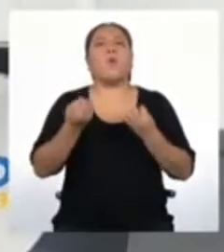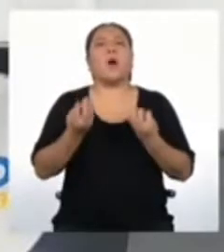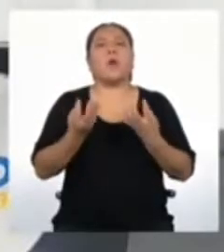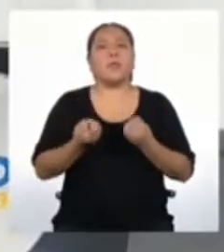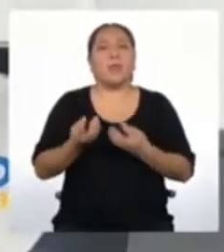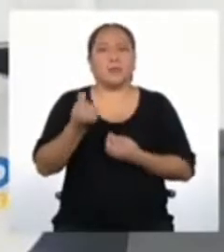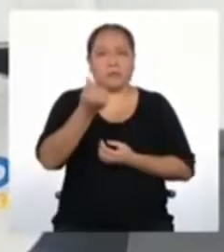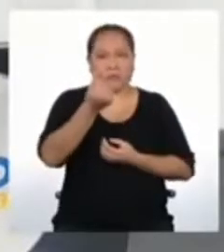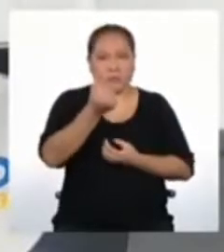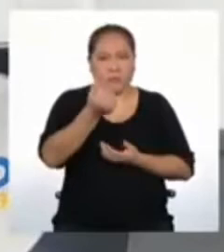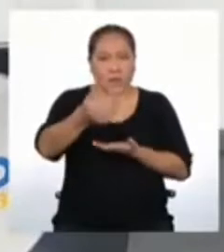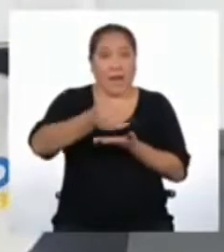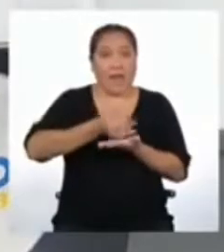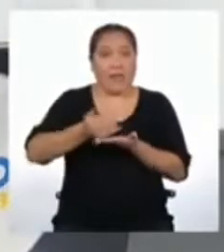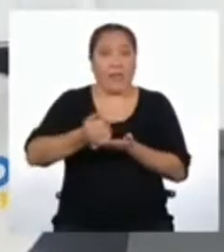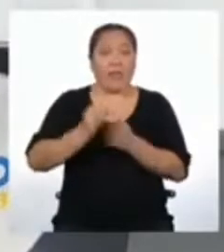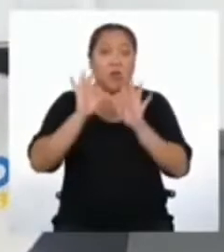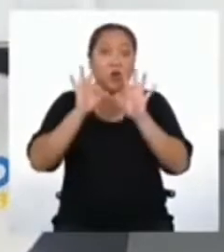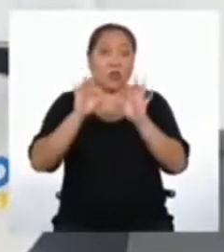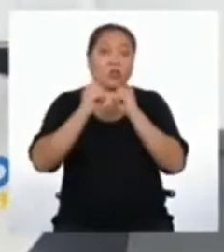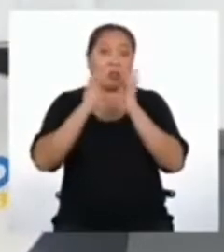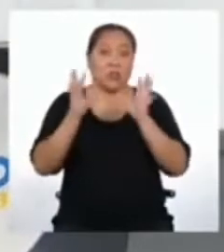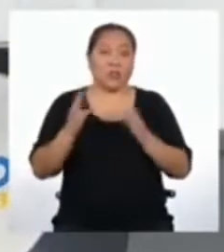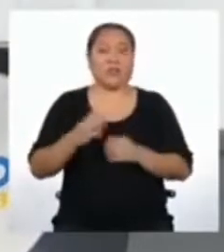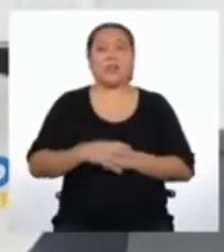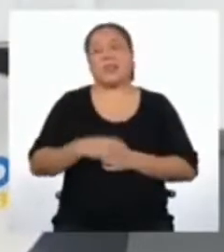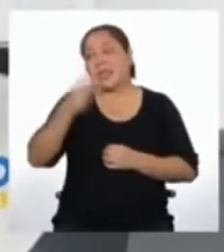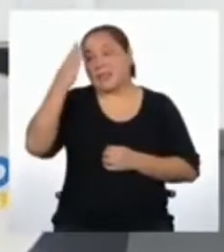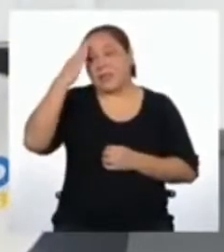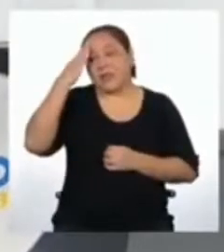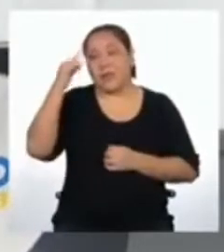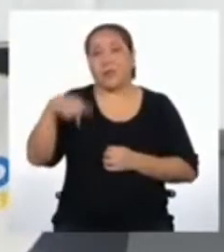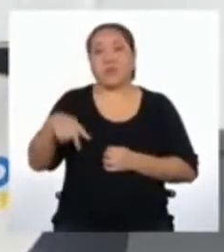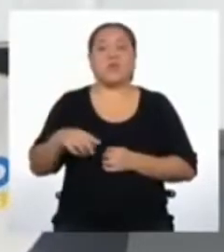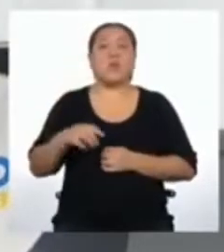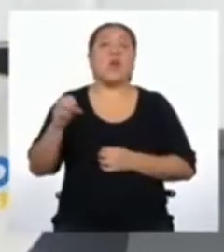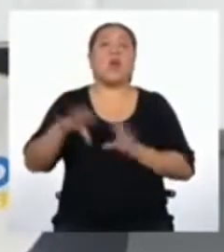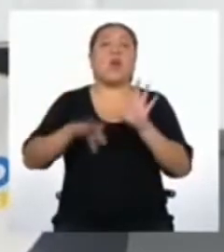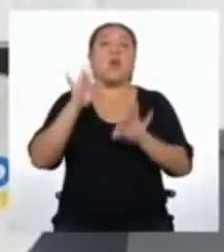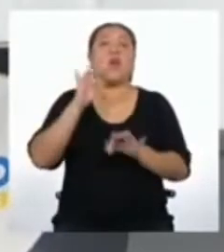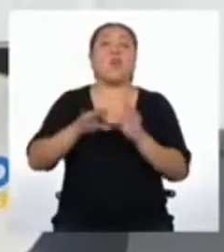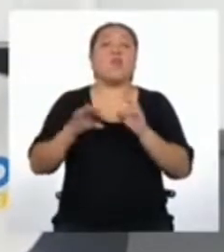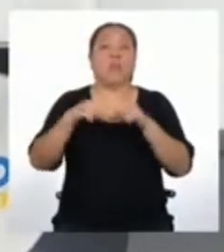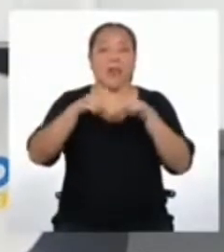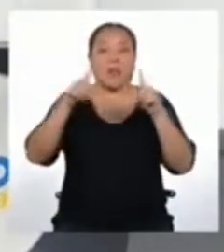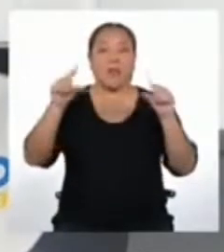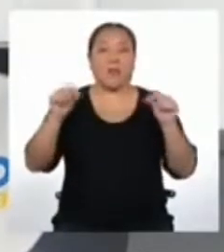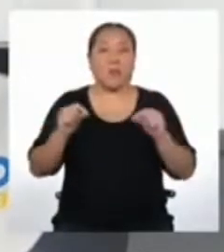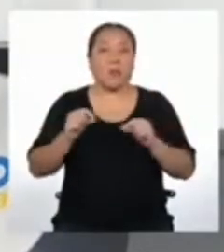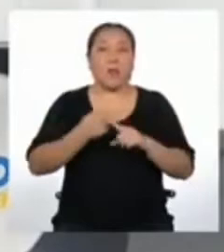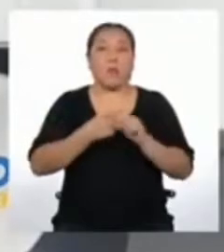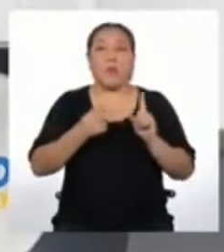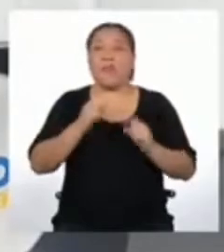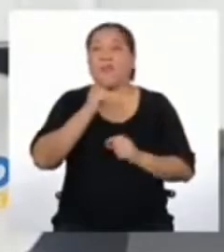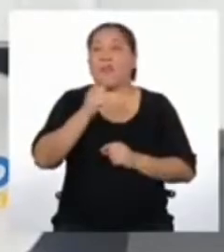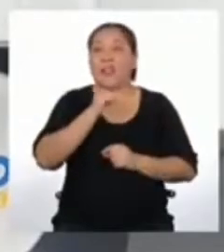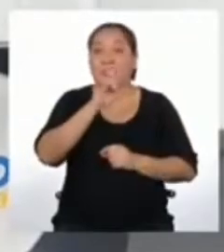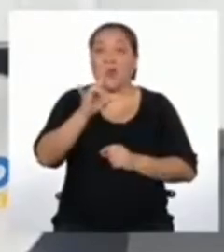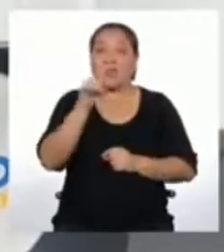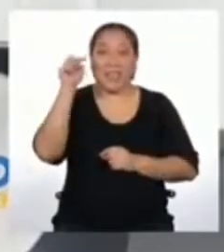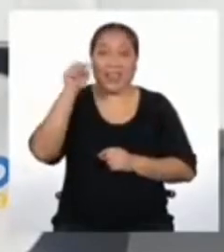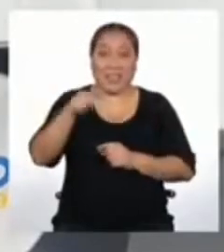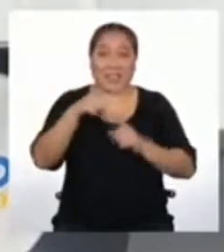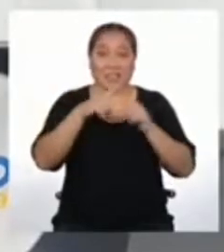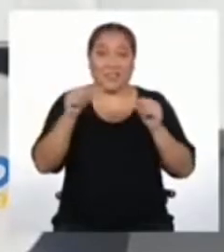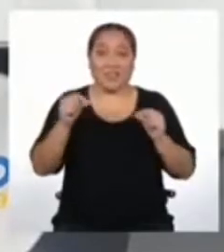días? Calculamos cómo llegar a la fórmula antes de nuestra pausa, pero aún no hemos aplicado esa fórmula, así que antes que